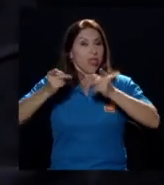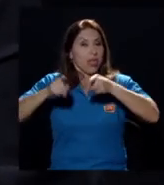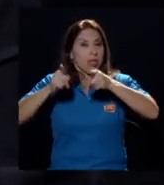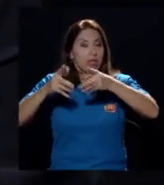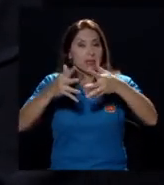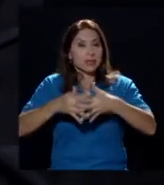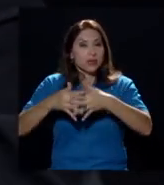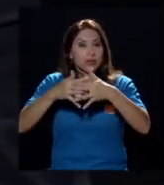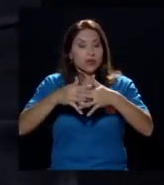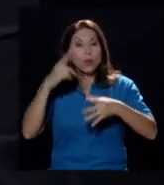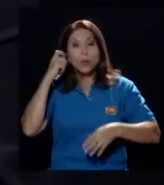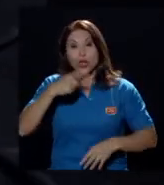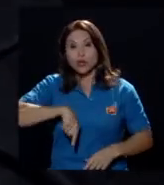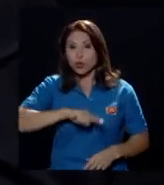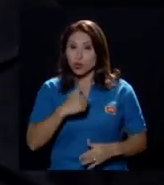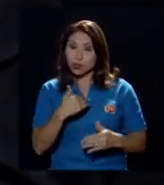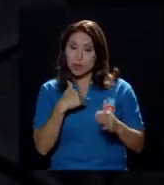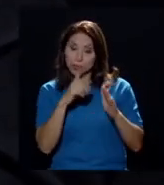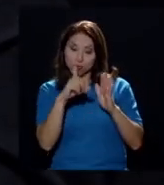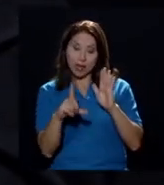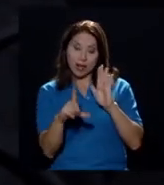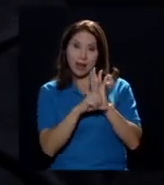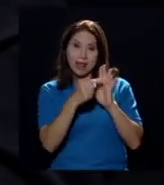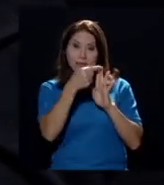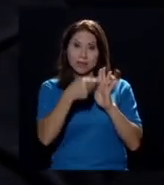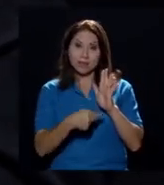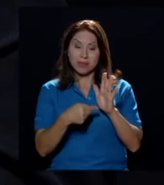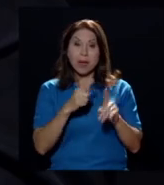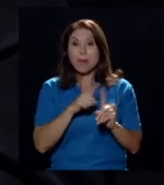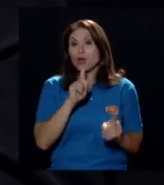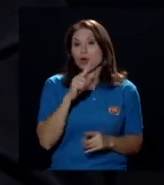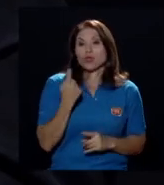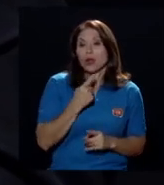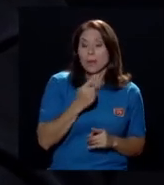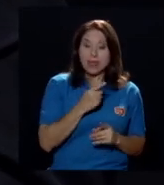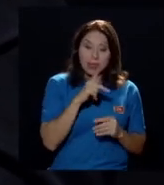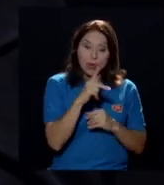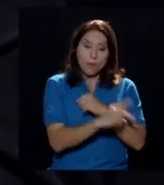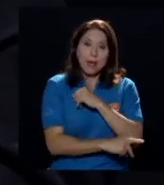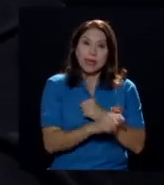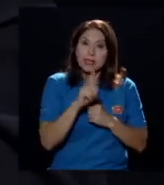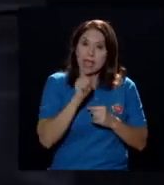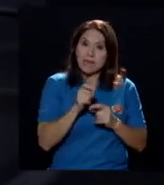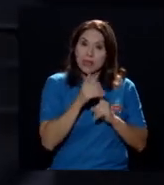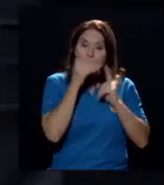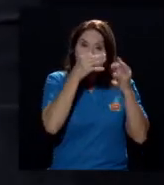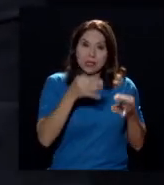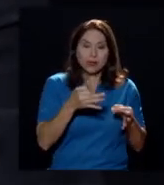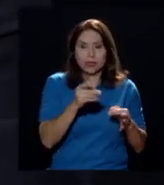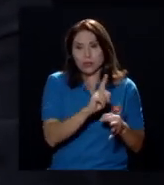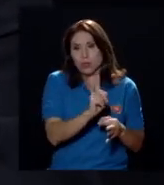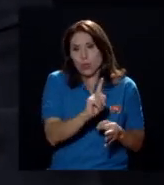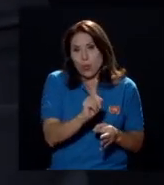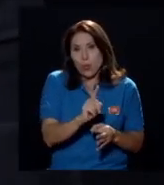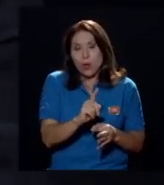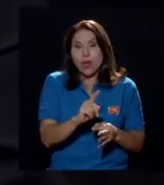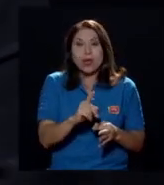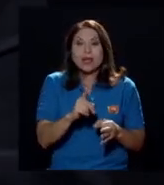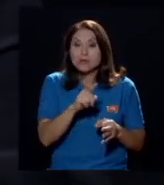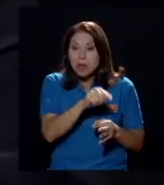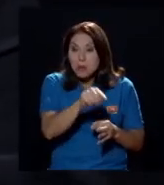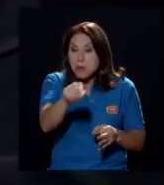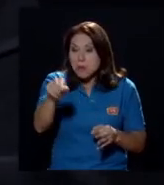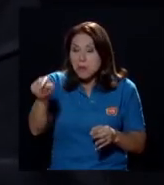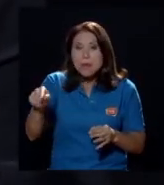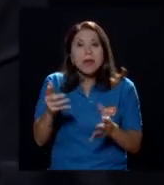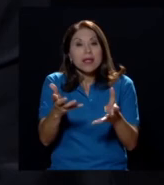revisado, pero ahí no va a ser unilateral. La parte que quiera revisarlo tiene que dar y deber. Y entonces ahí hay una